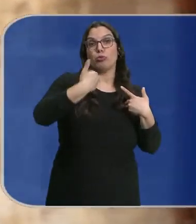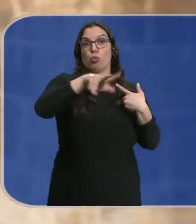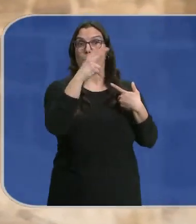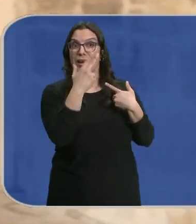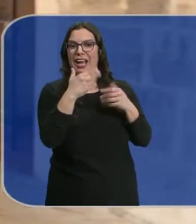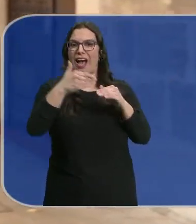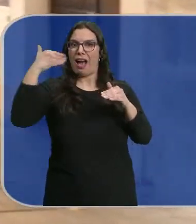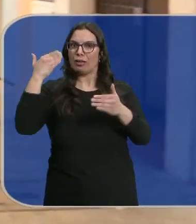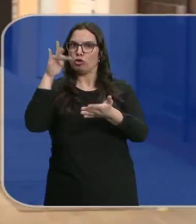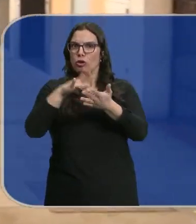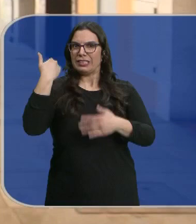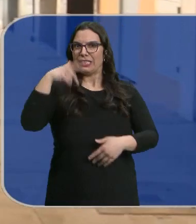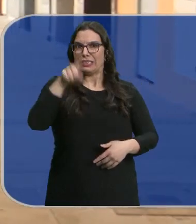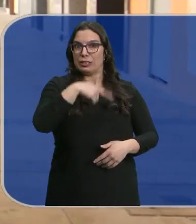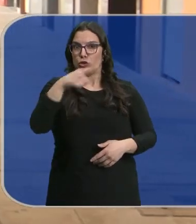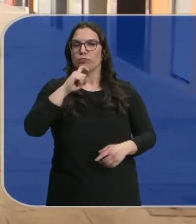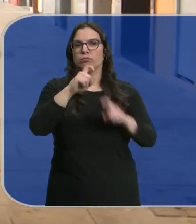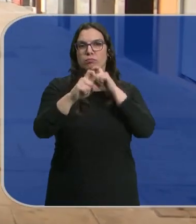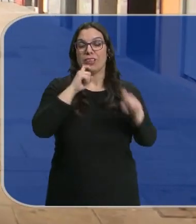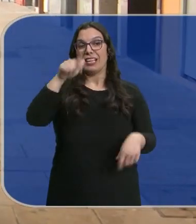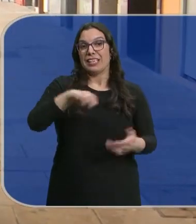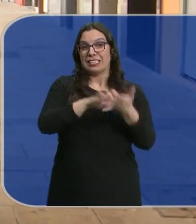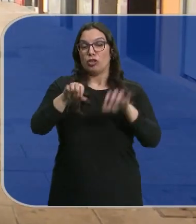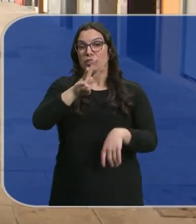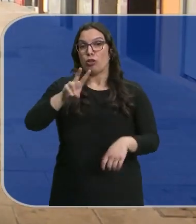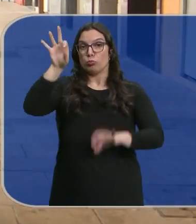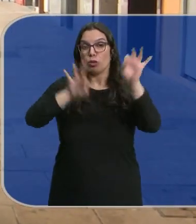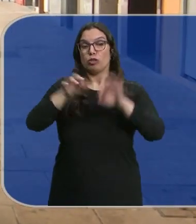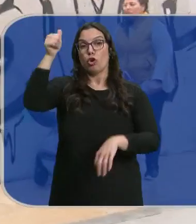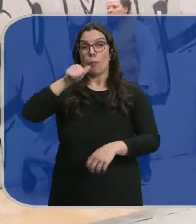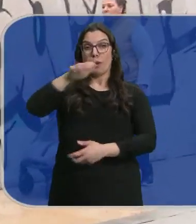Castilla y León, en torno al 20% de los agresores han atacado a más de una mujer.